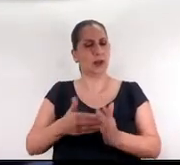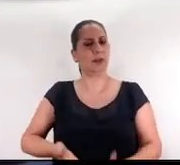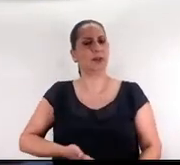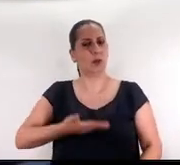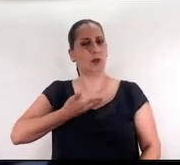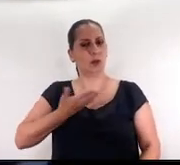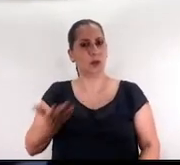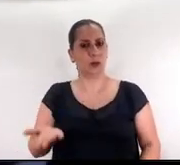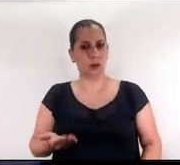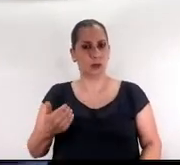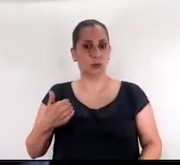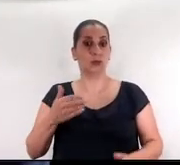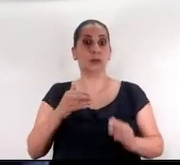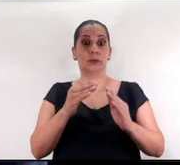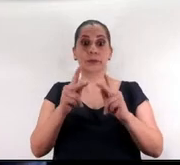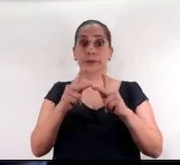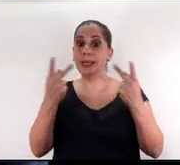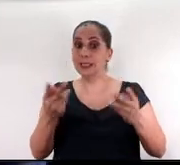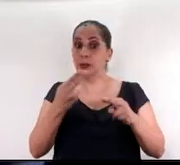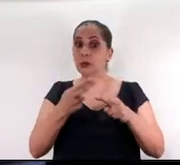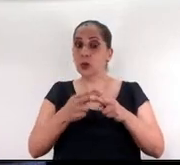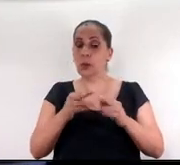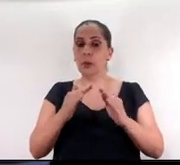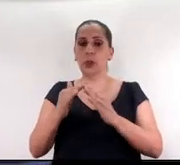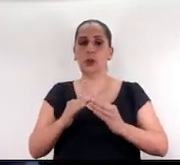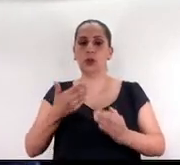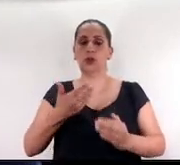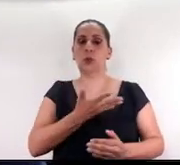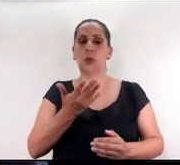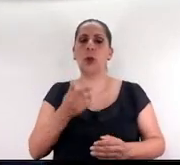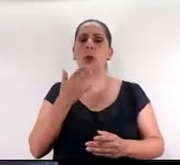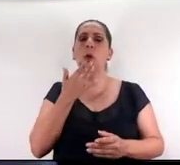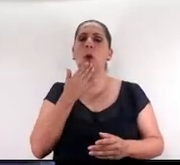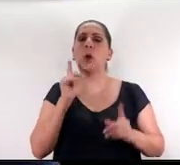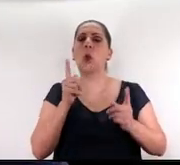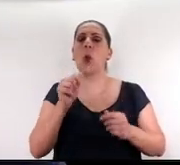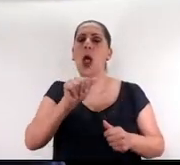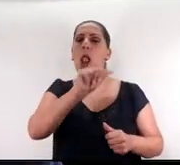Nuestro pueblo se llama el partido y tiene color morado y azul.